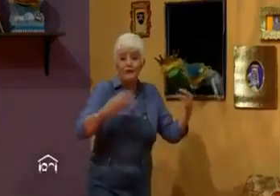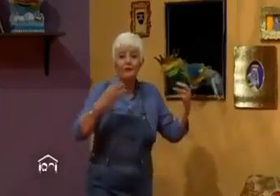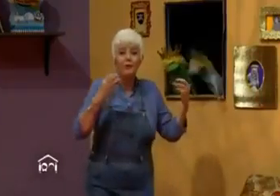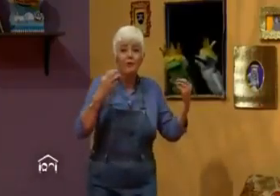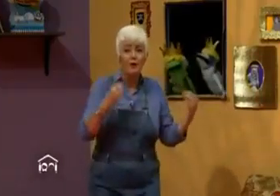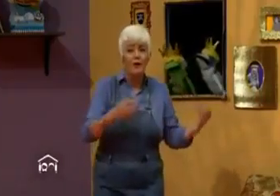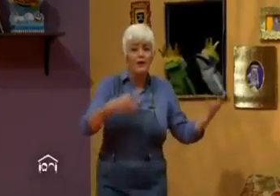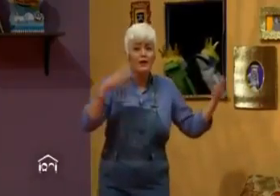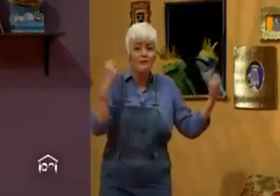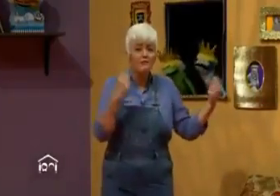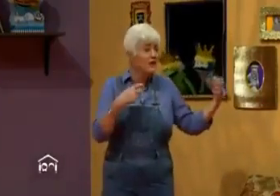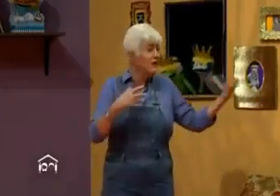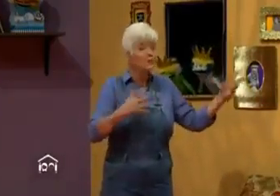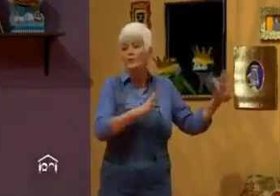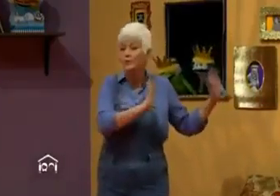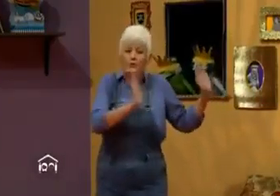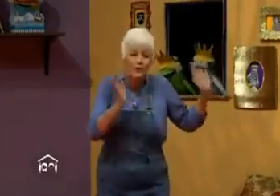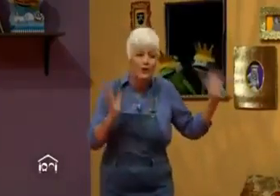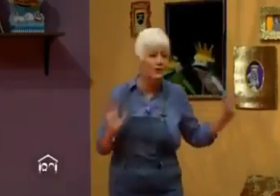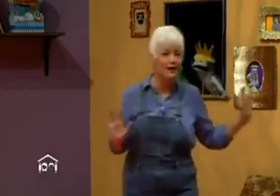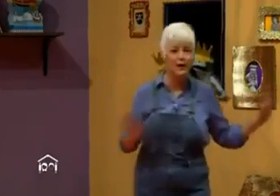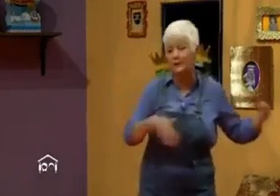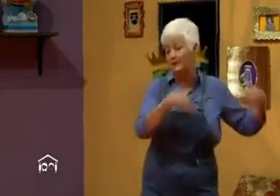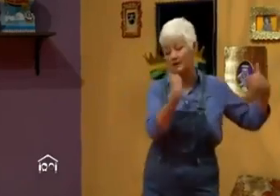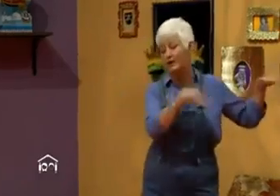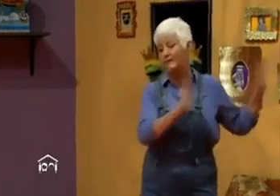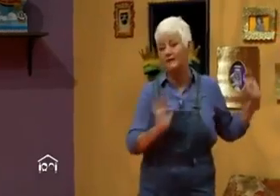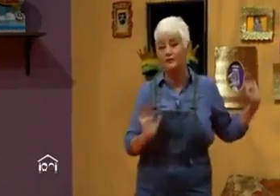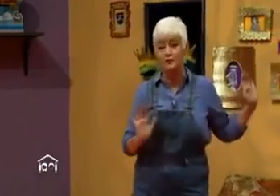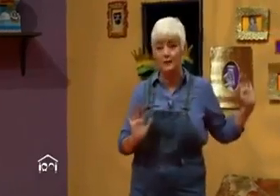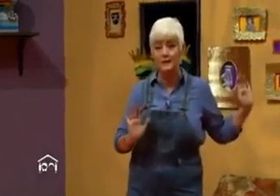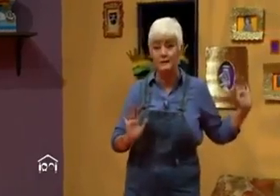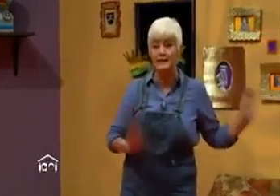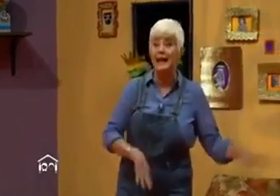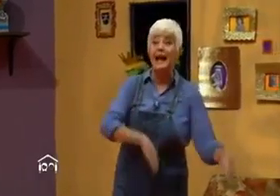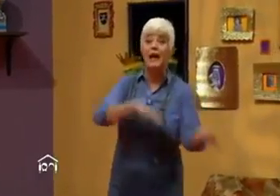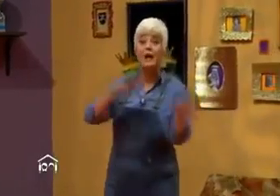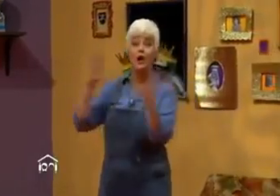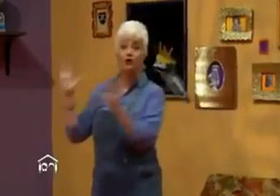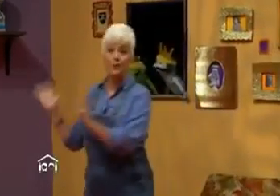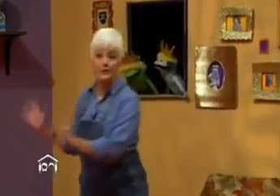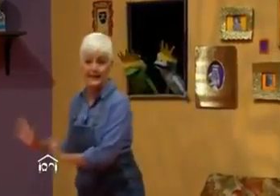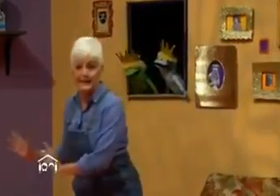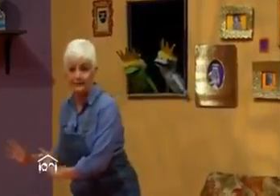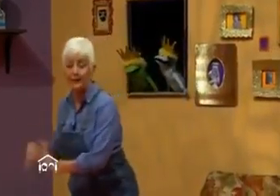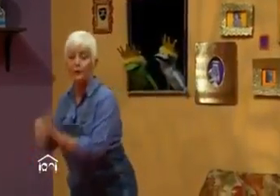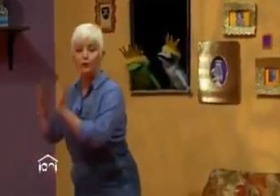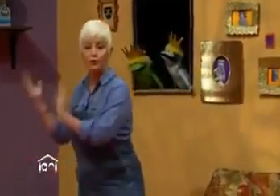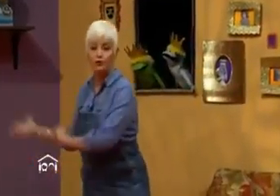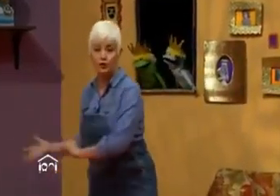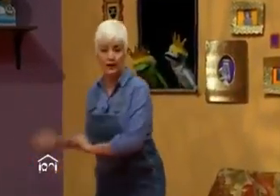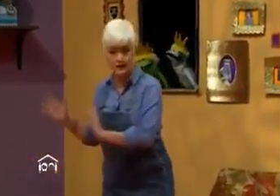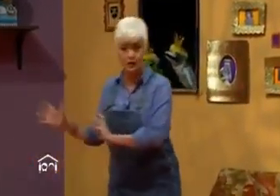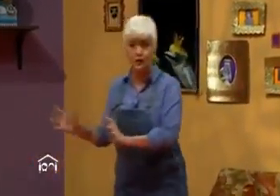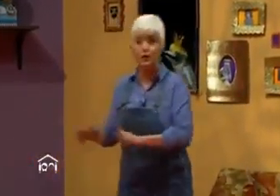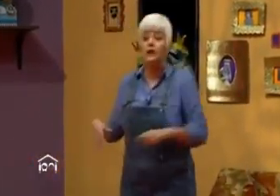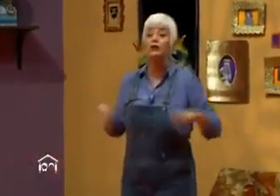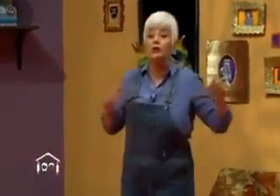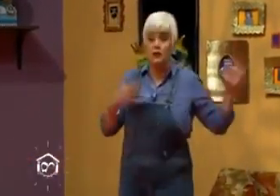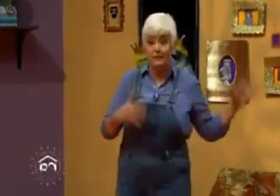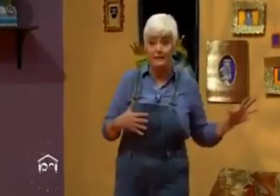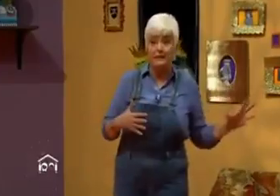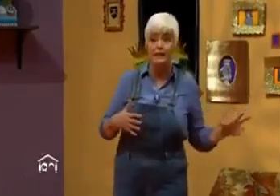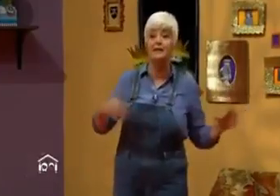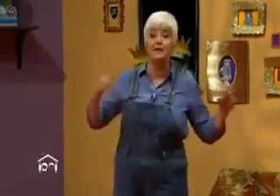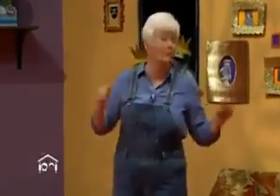¿Ve? Sonaban como wow, wow, un sonido raro, pero así lloraban estos príncipes. El otro príncipe cuando nació